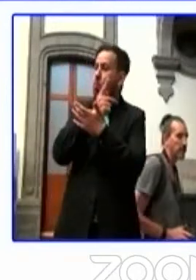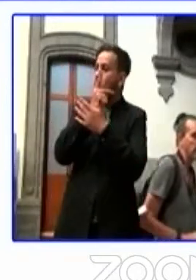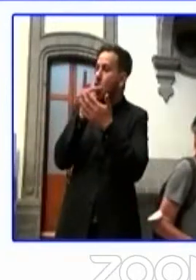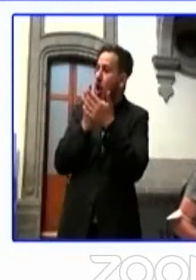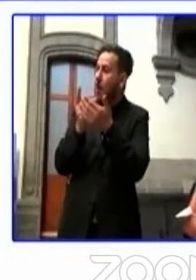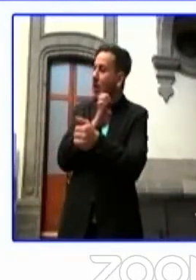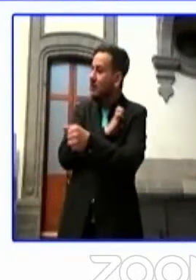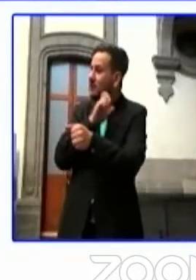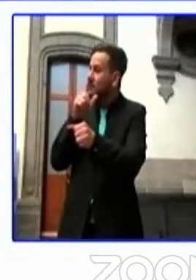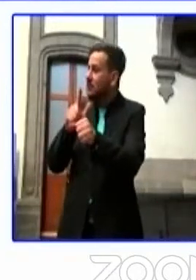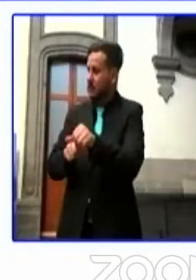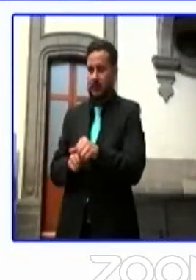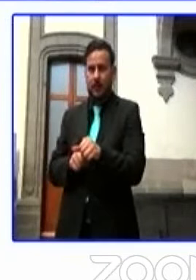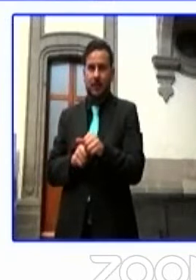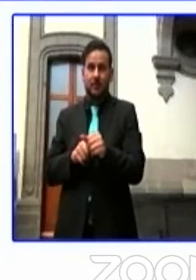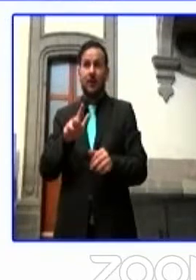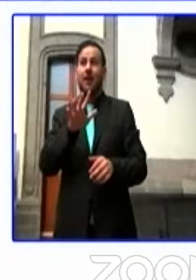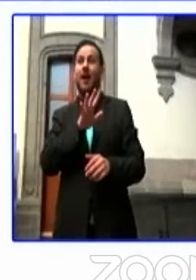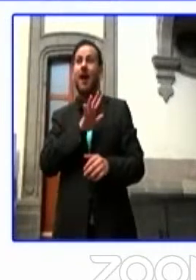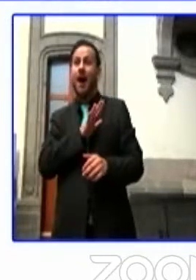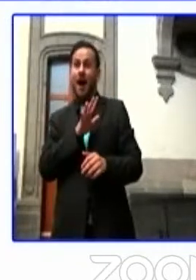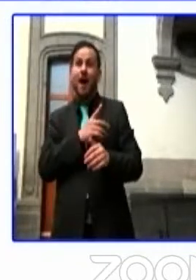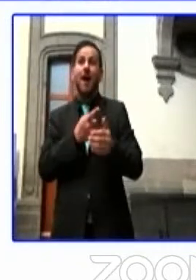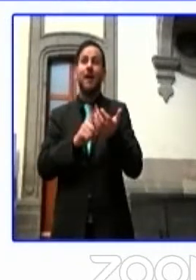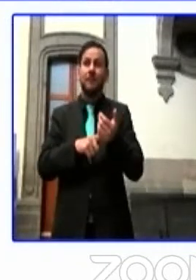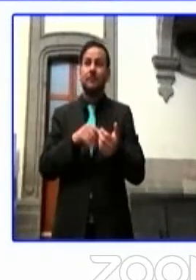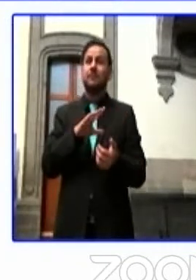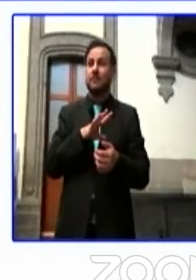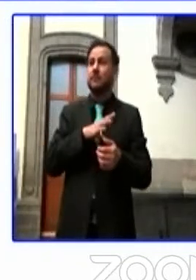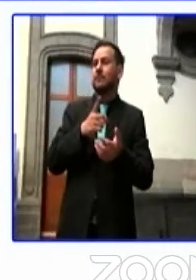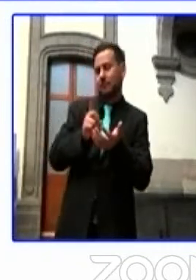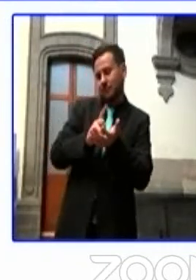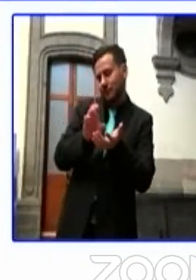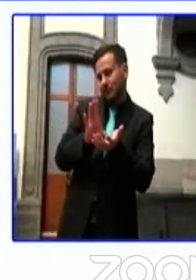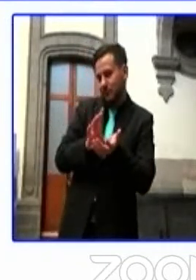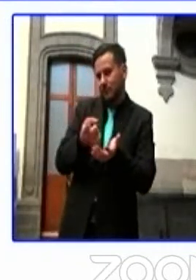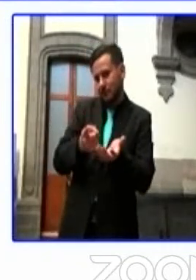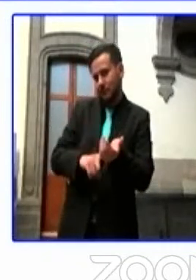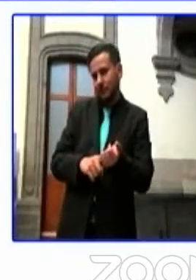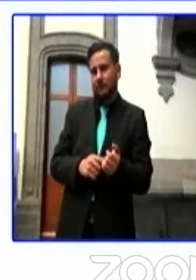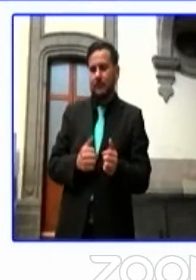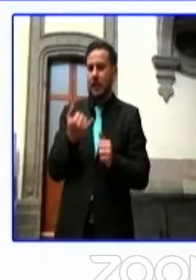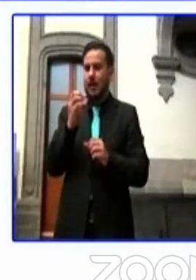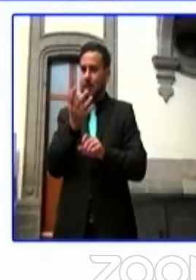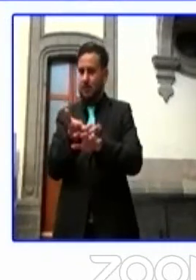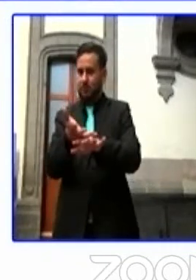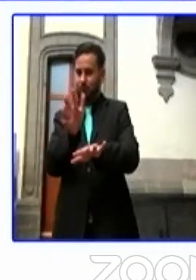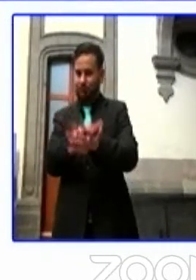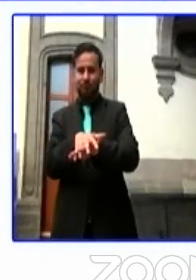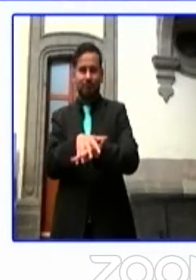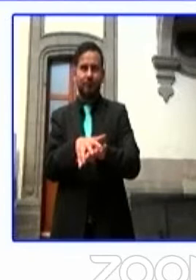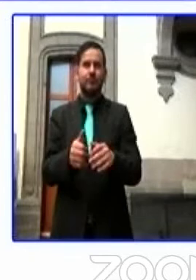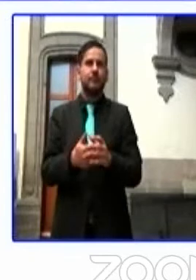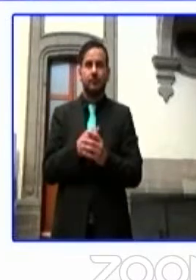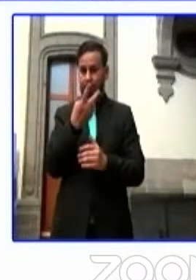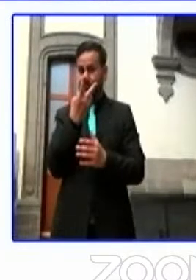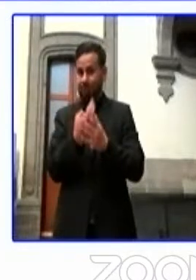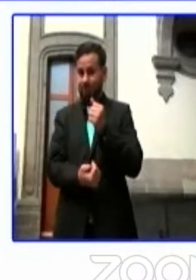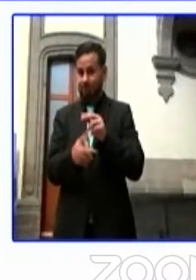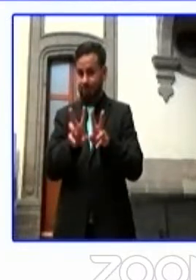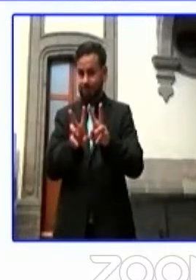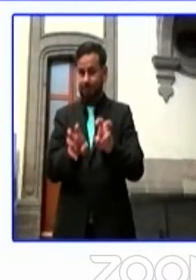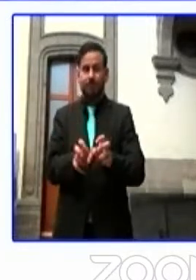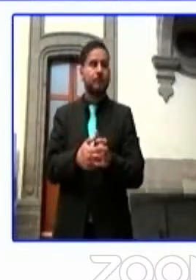especiales. Y entre esos programas especiales está el de discapacidad e inclusión. En la